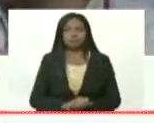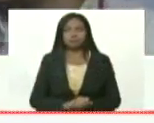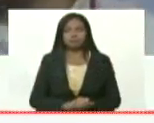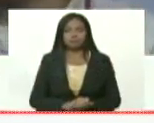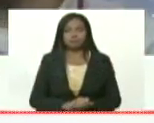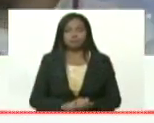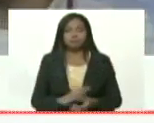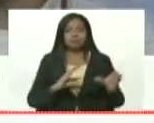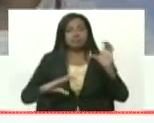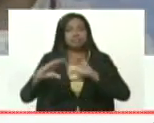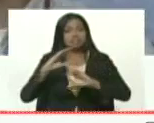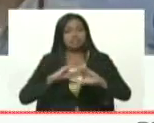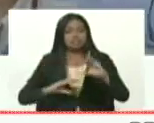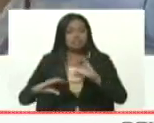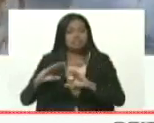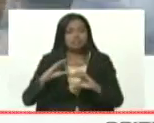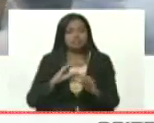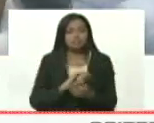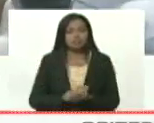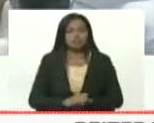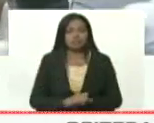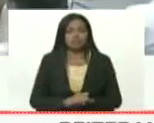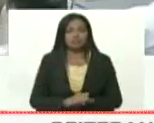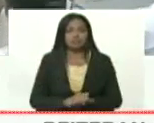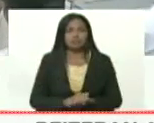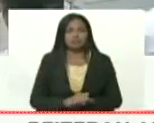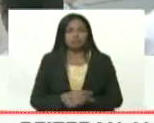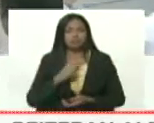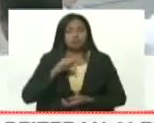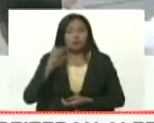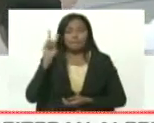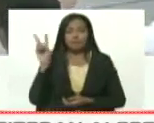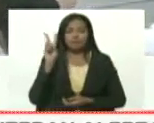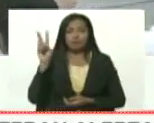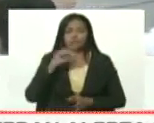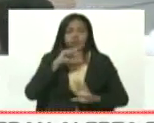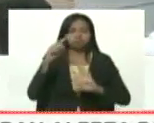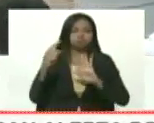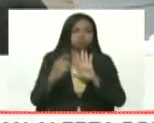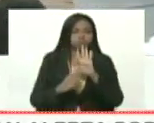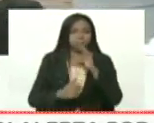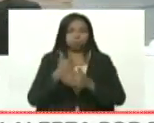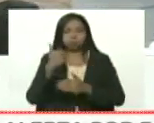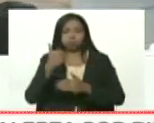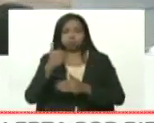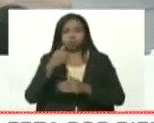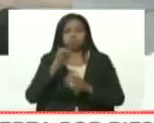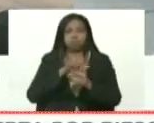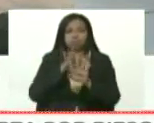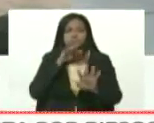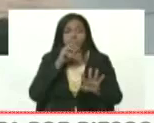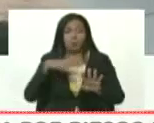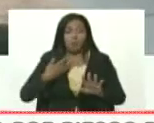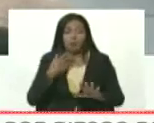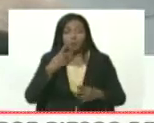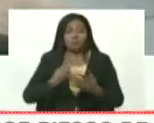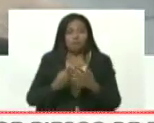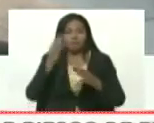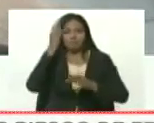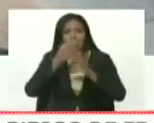La ciencia. Hay una Venezuela absolutamente mayoritaria de buena voluntad, de buena